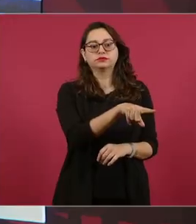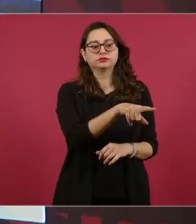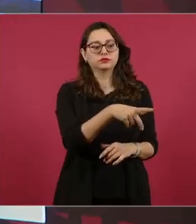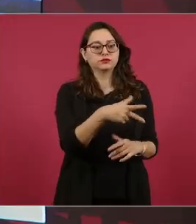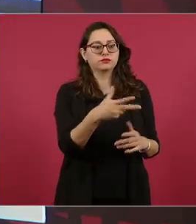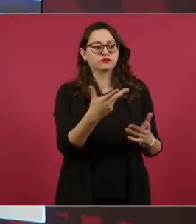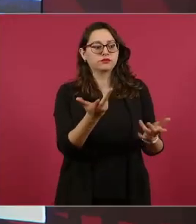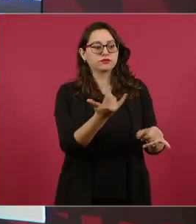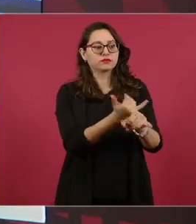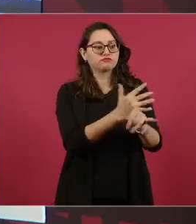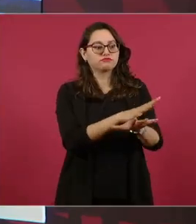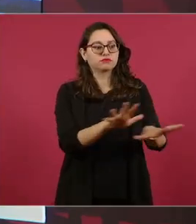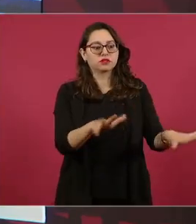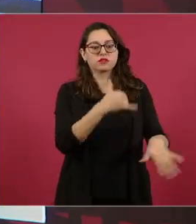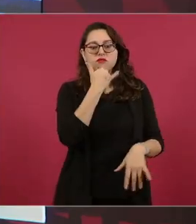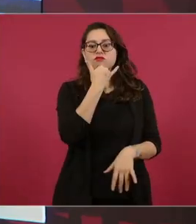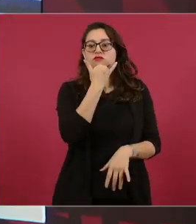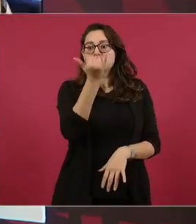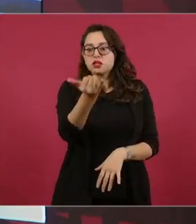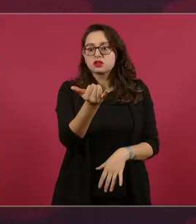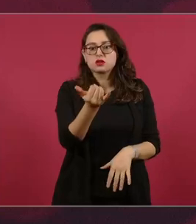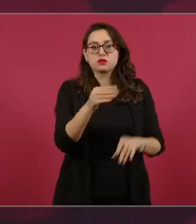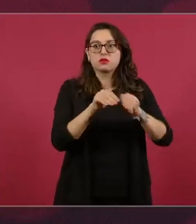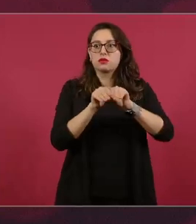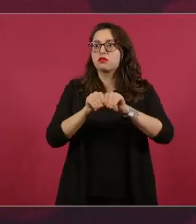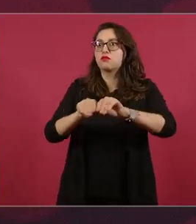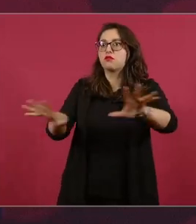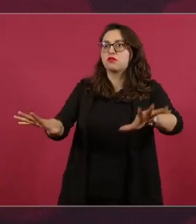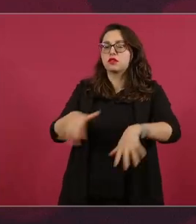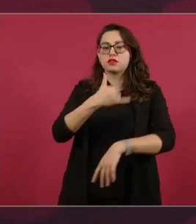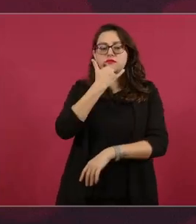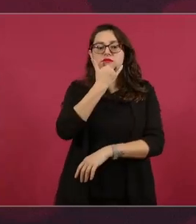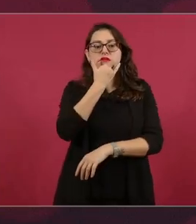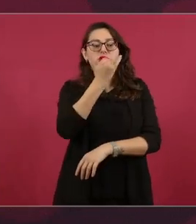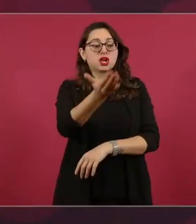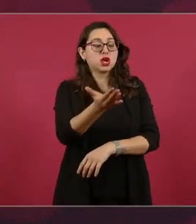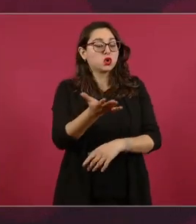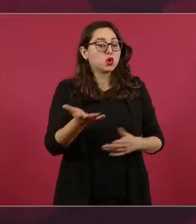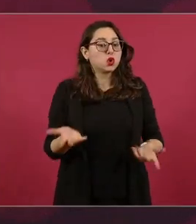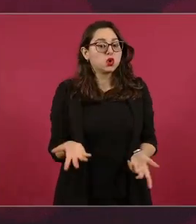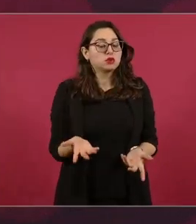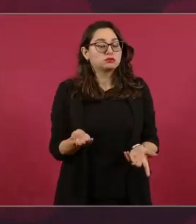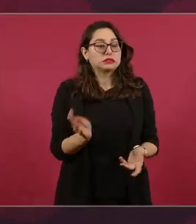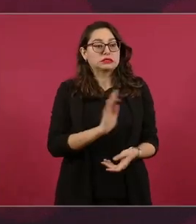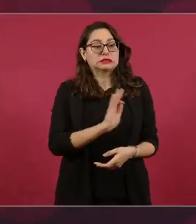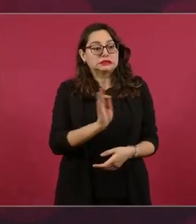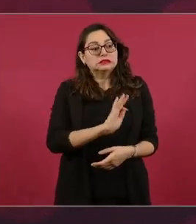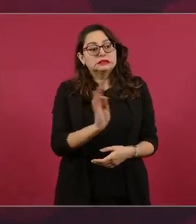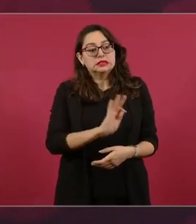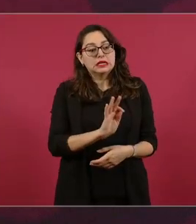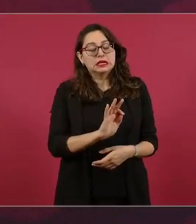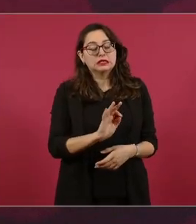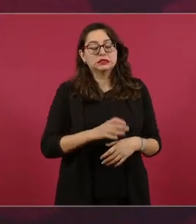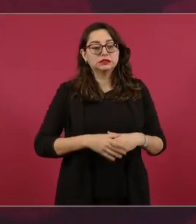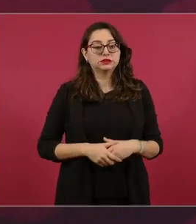tuviste una información equivocada y esta reacción.